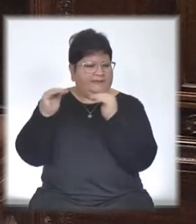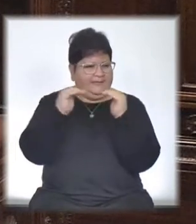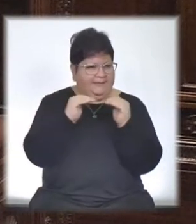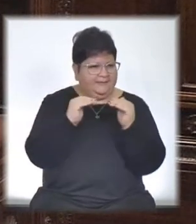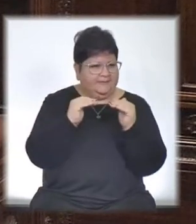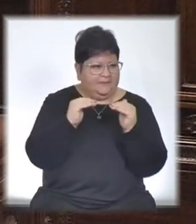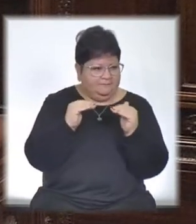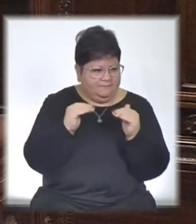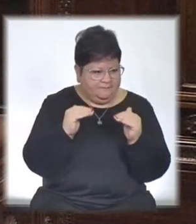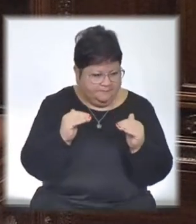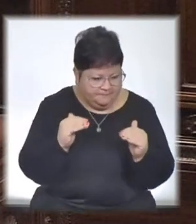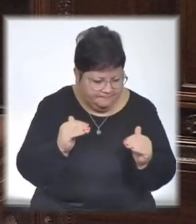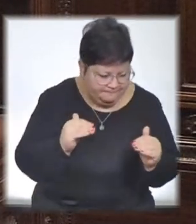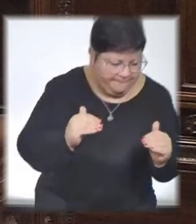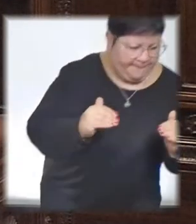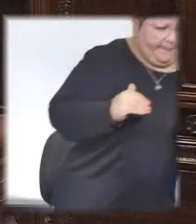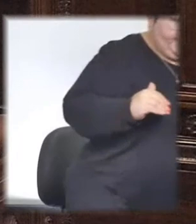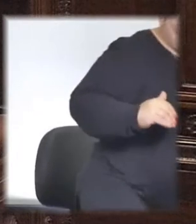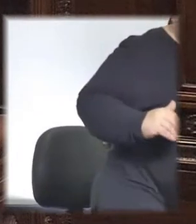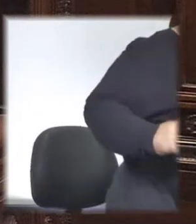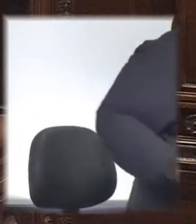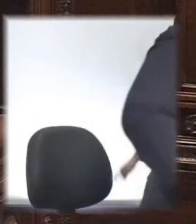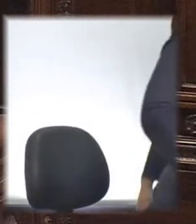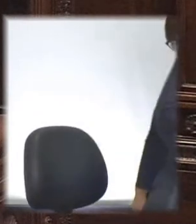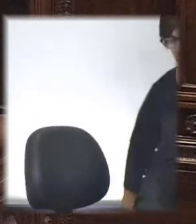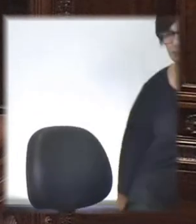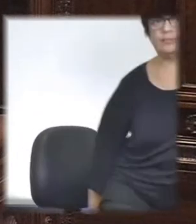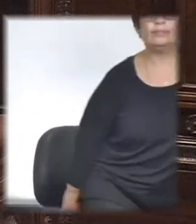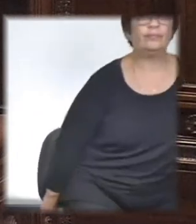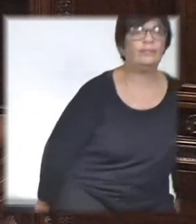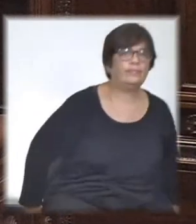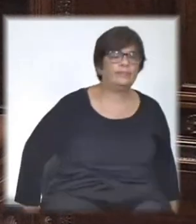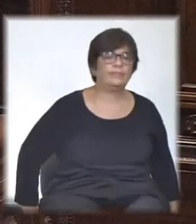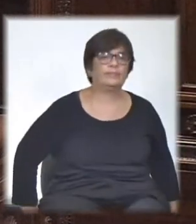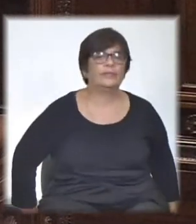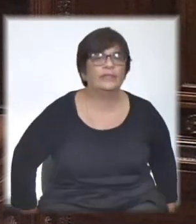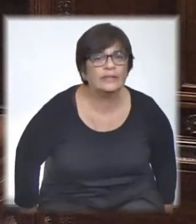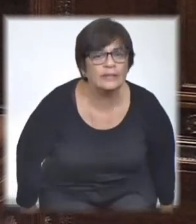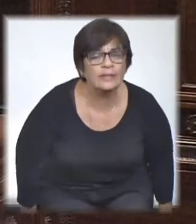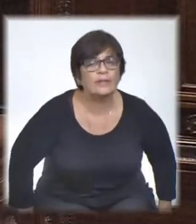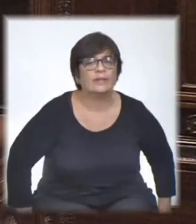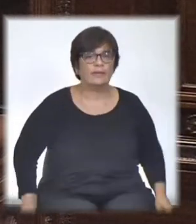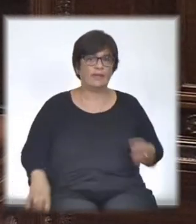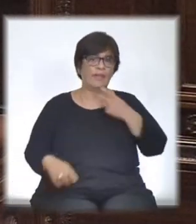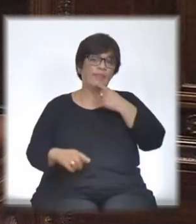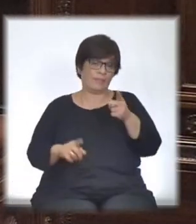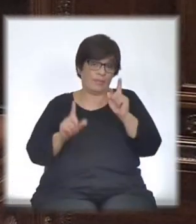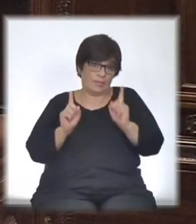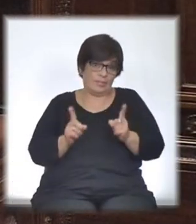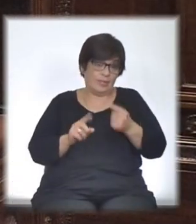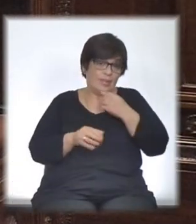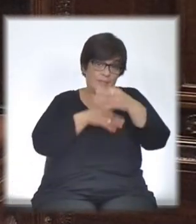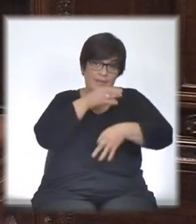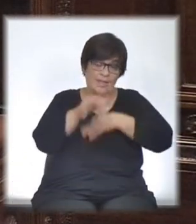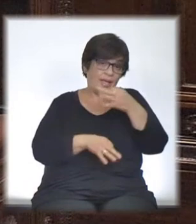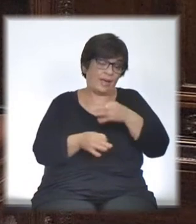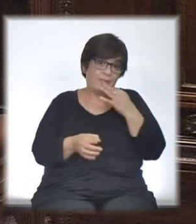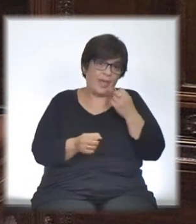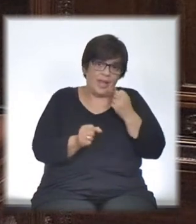mencionar que a pesar de la utilización del miedo para someter a la ciudadanía, los presos políticos nunca estuvieron